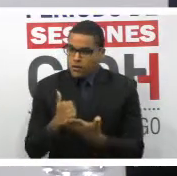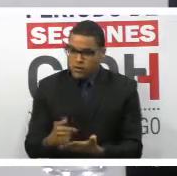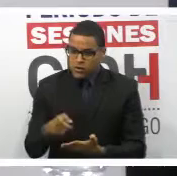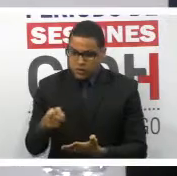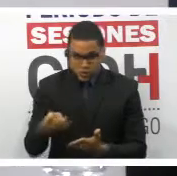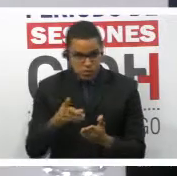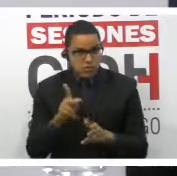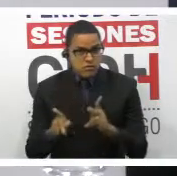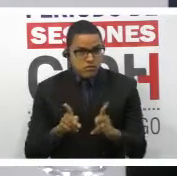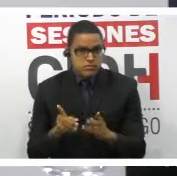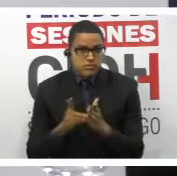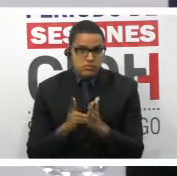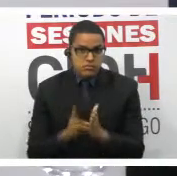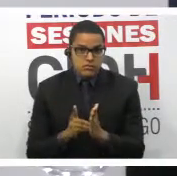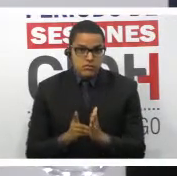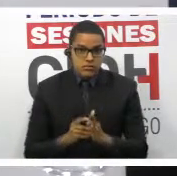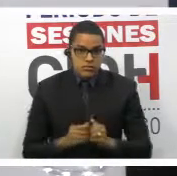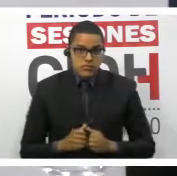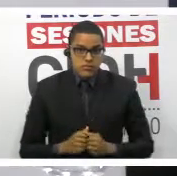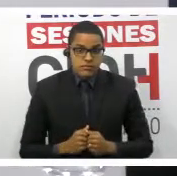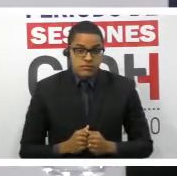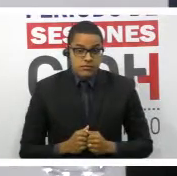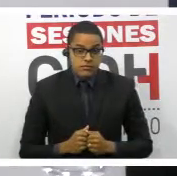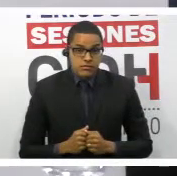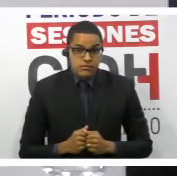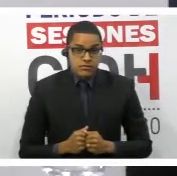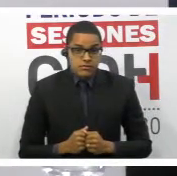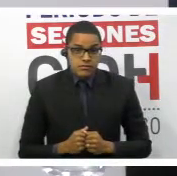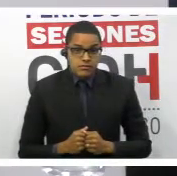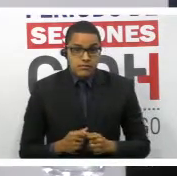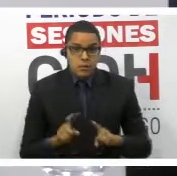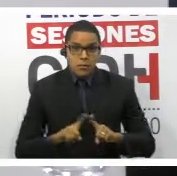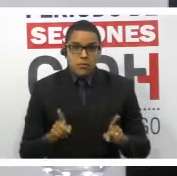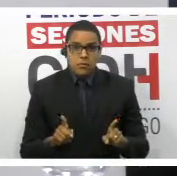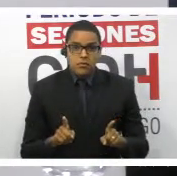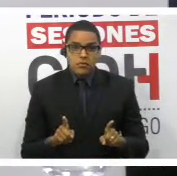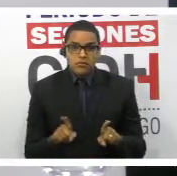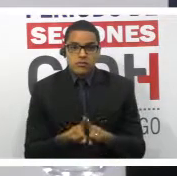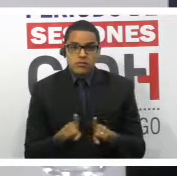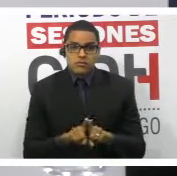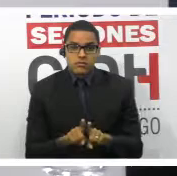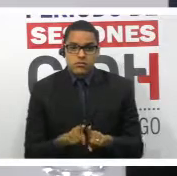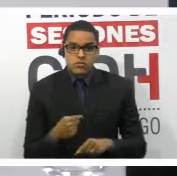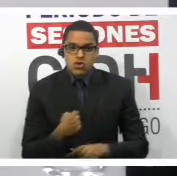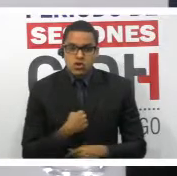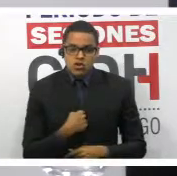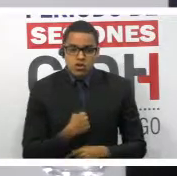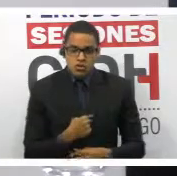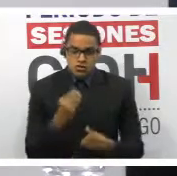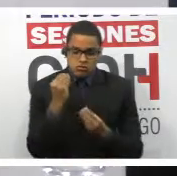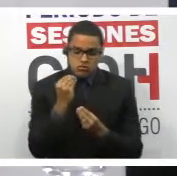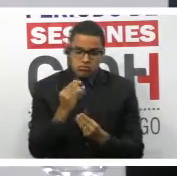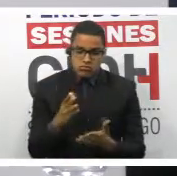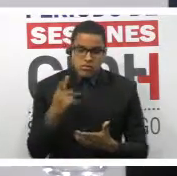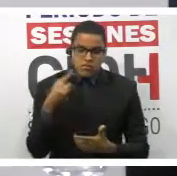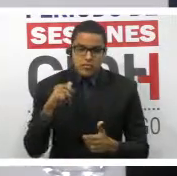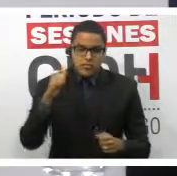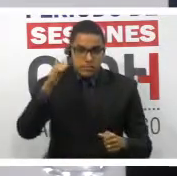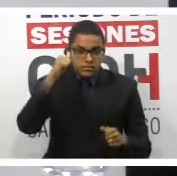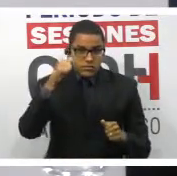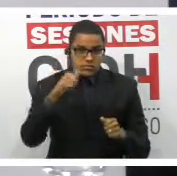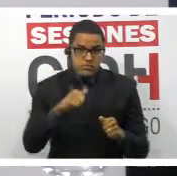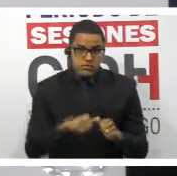personas con discapacidad pero también lo llama la atención por el poder como un recordatorio para